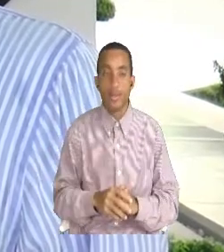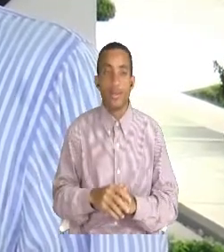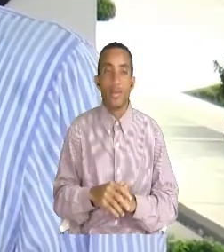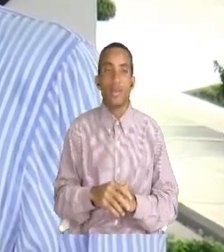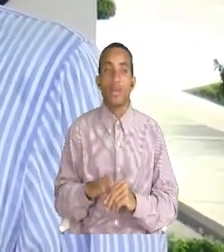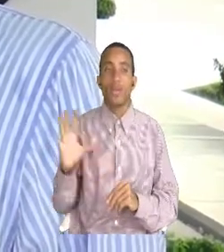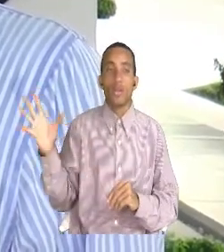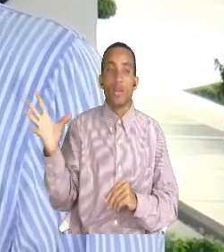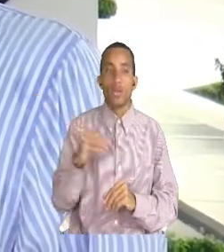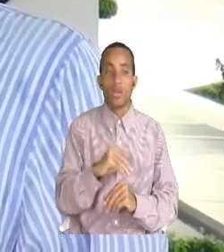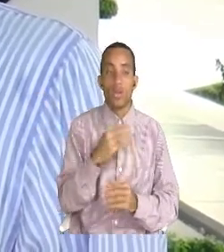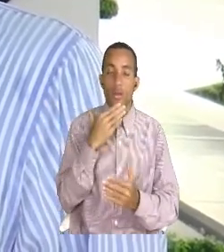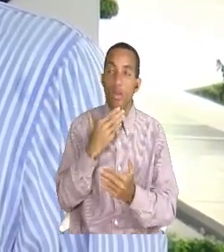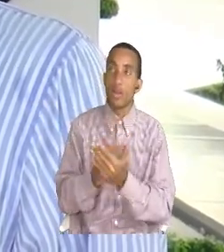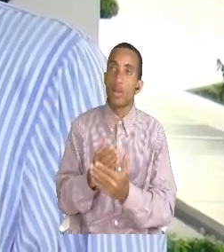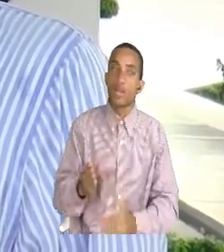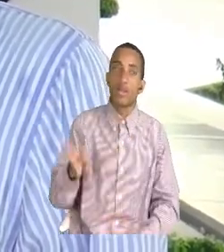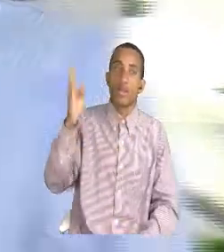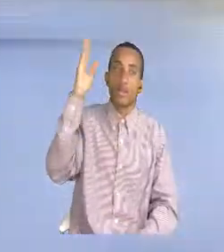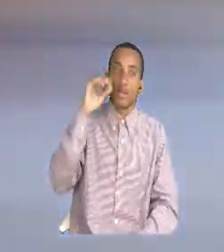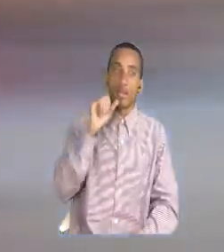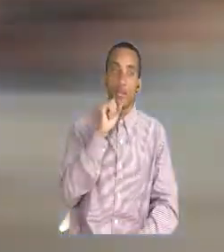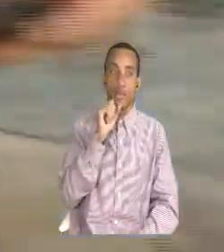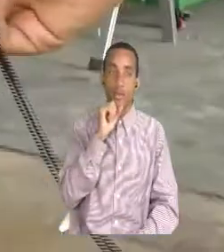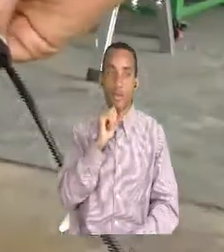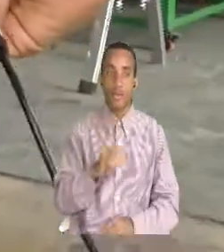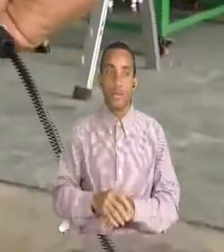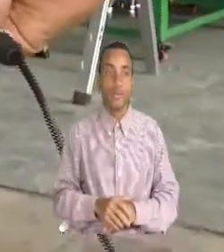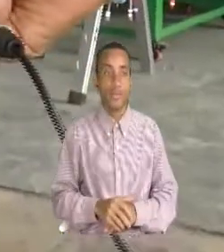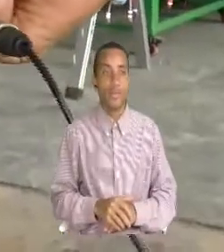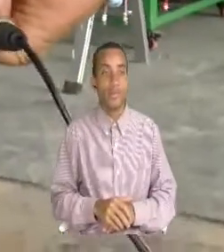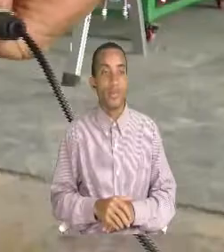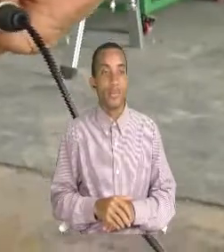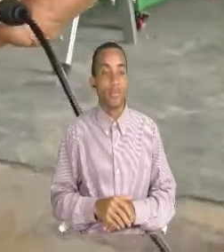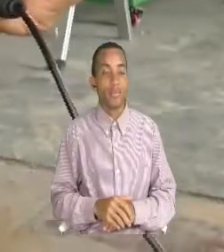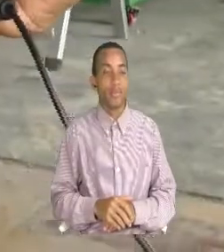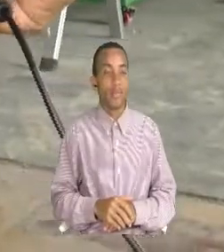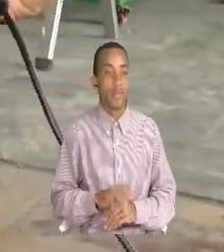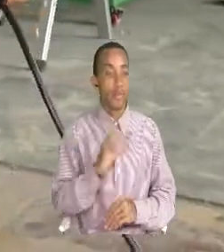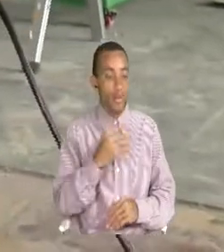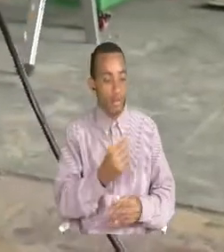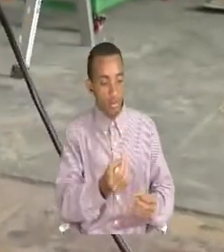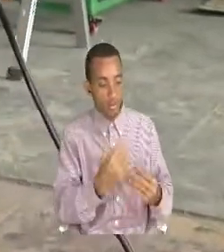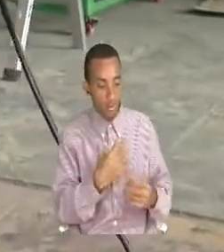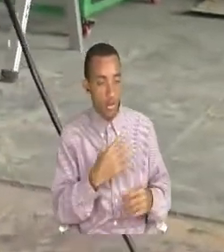y todo, gracias a Dios le debo mucho aquí a Barranca Bermeja. Pues aquí nos da todo el trabajo.